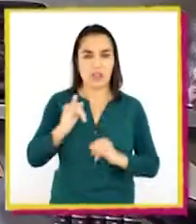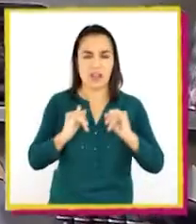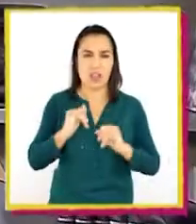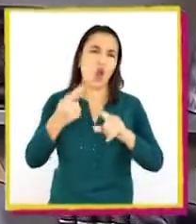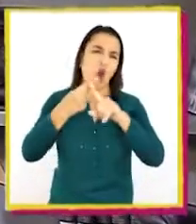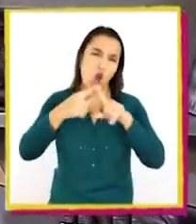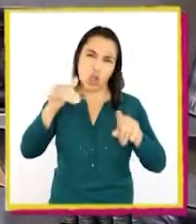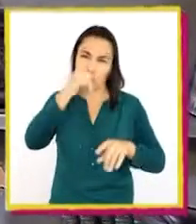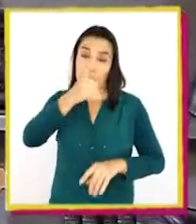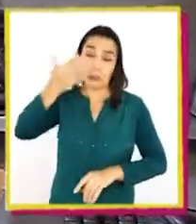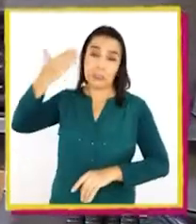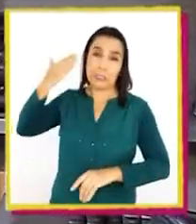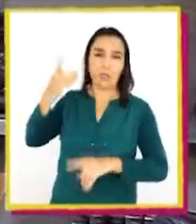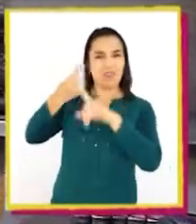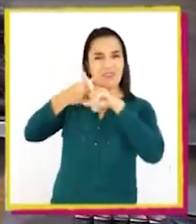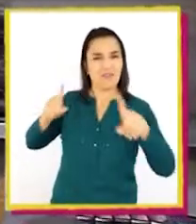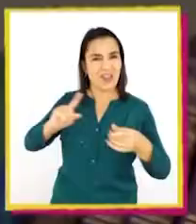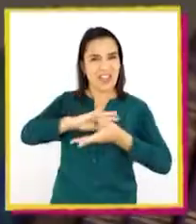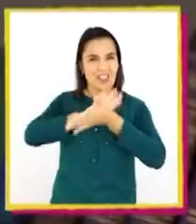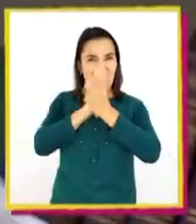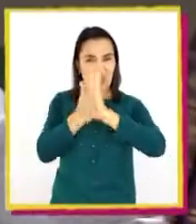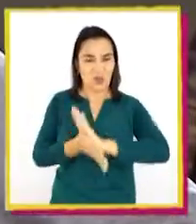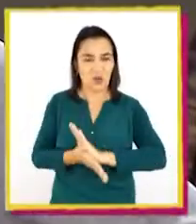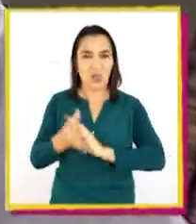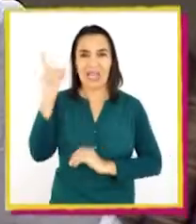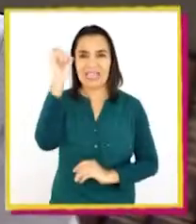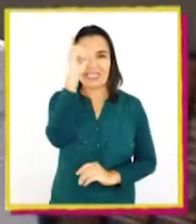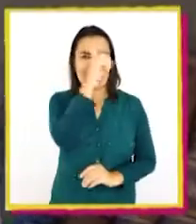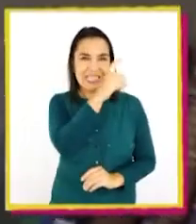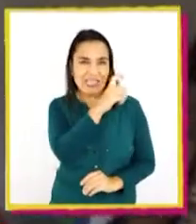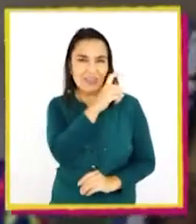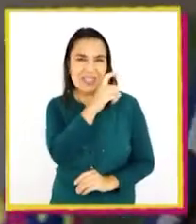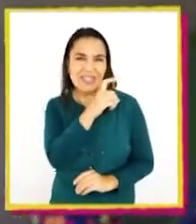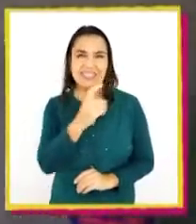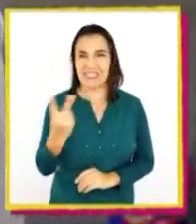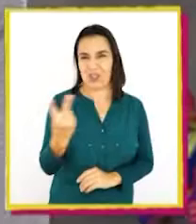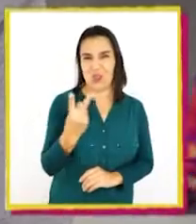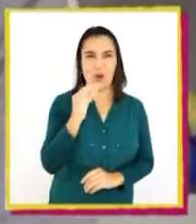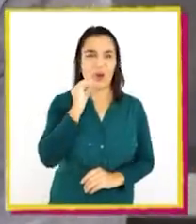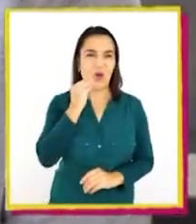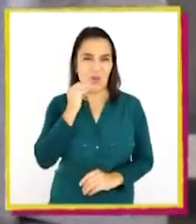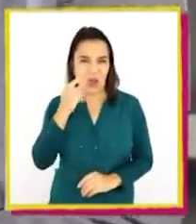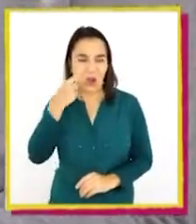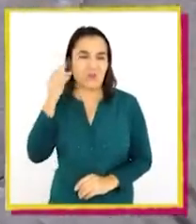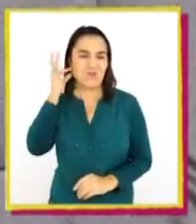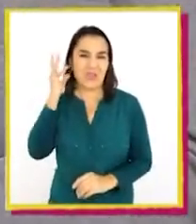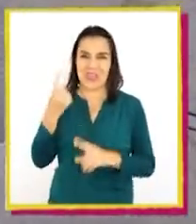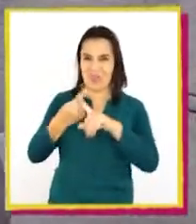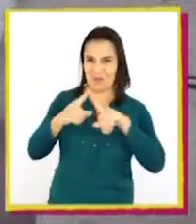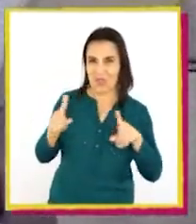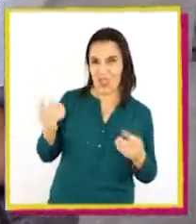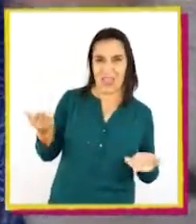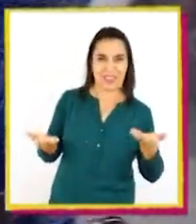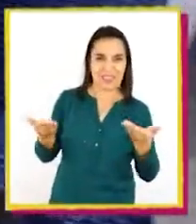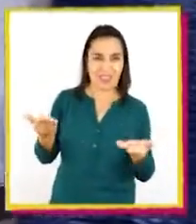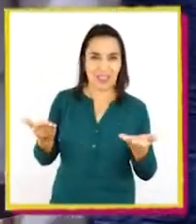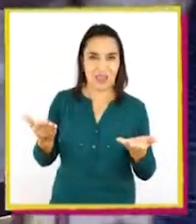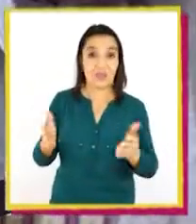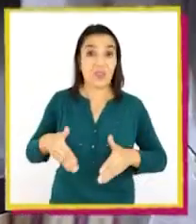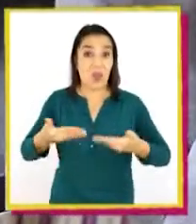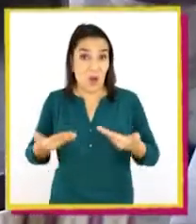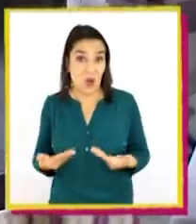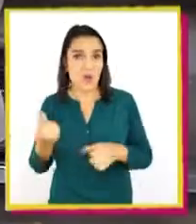otros tiempos. Todo era muy diferente. Qué difícil debió haber sido para ellos siendo tan distintos, ¿verdad?